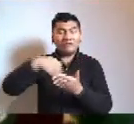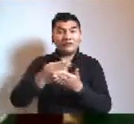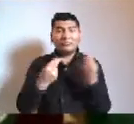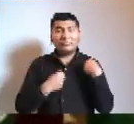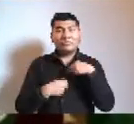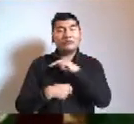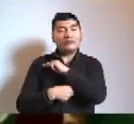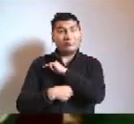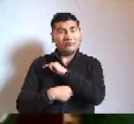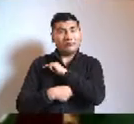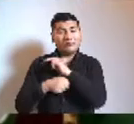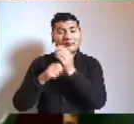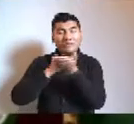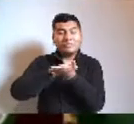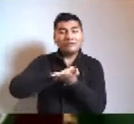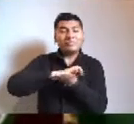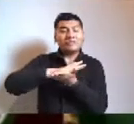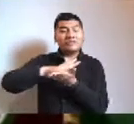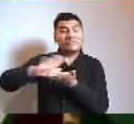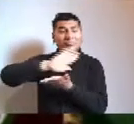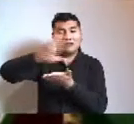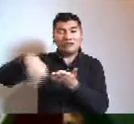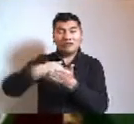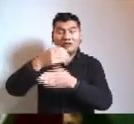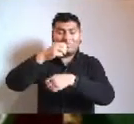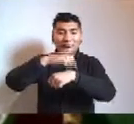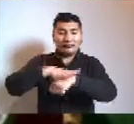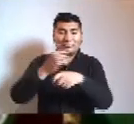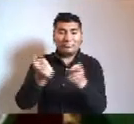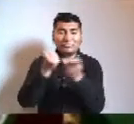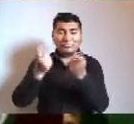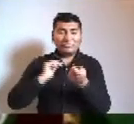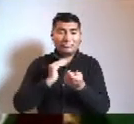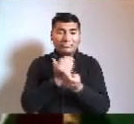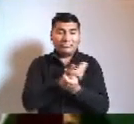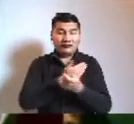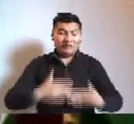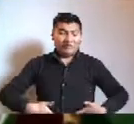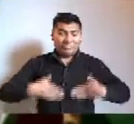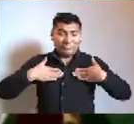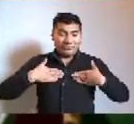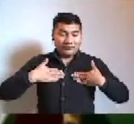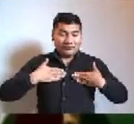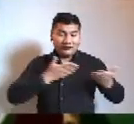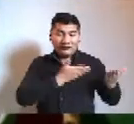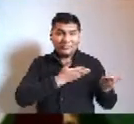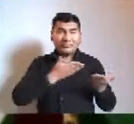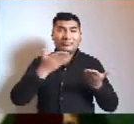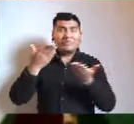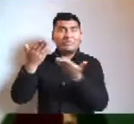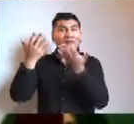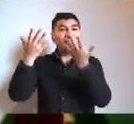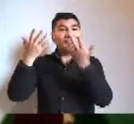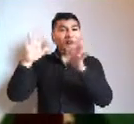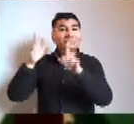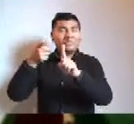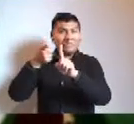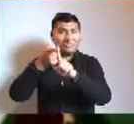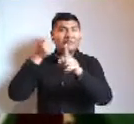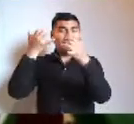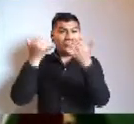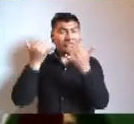nosotros, limpie toda mancha de pecado de nuestras vidas y nos permita ya, desde